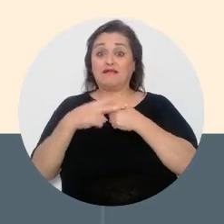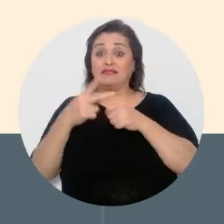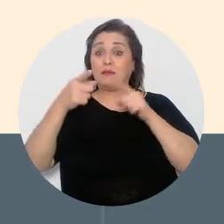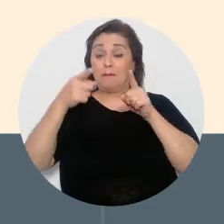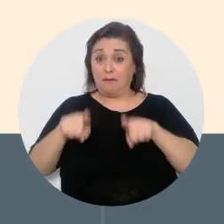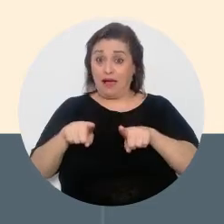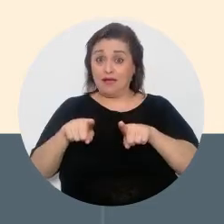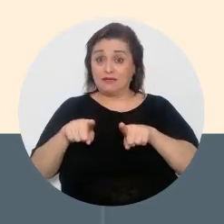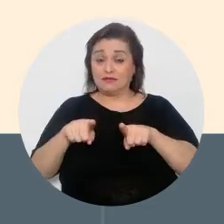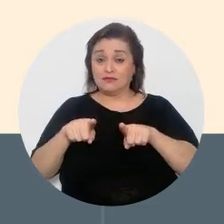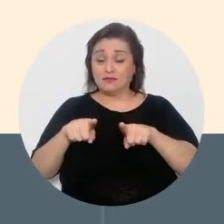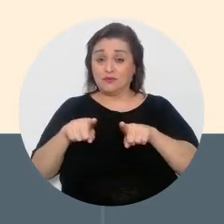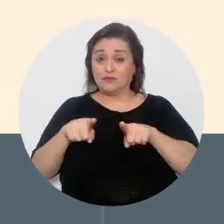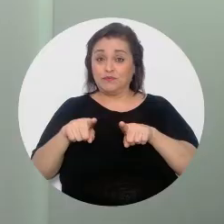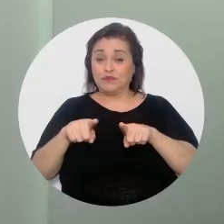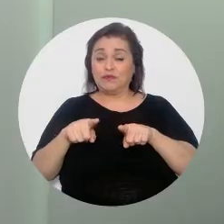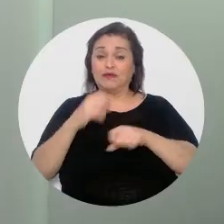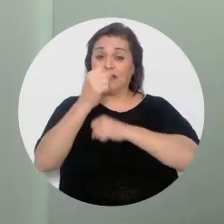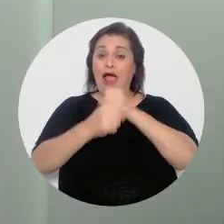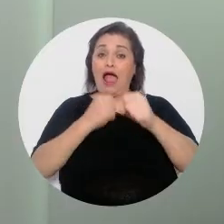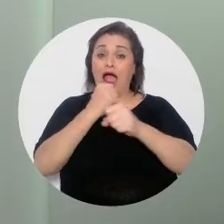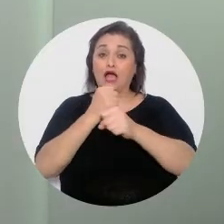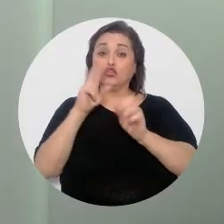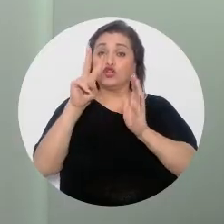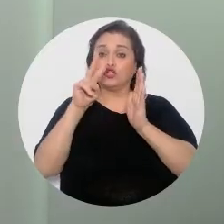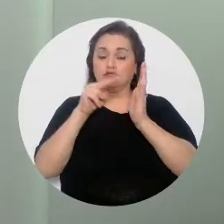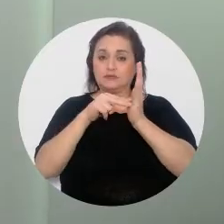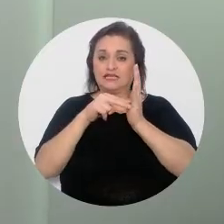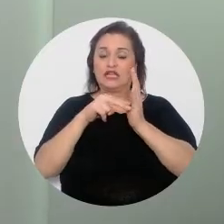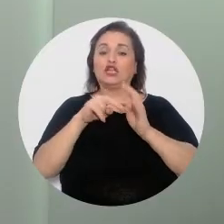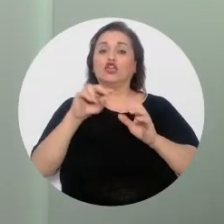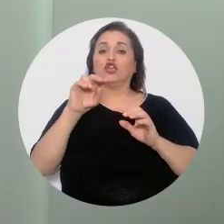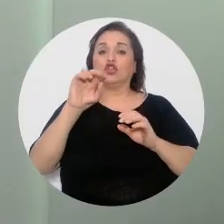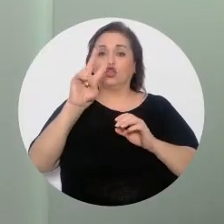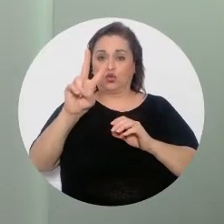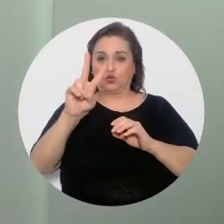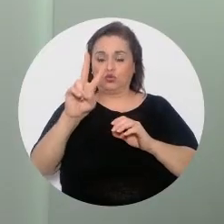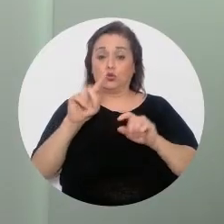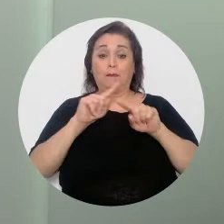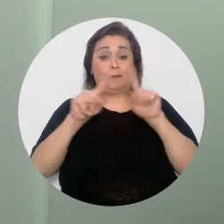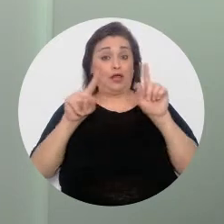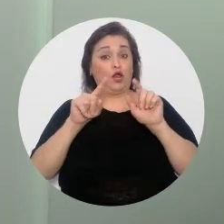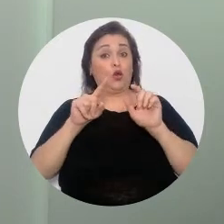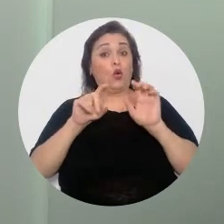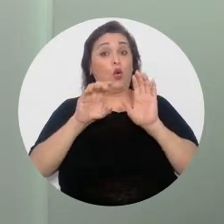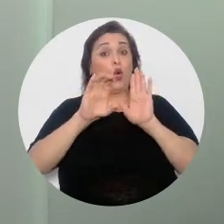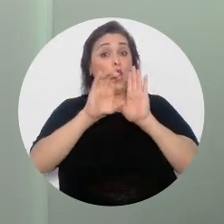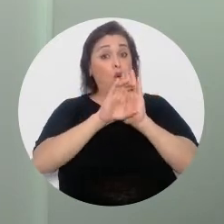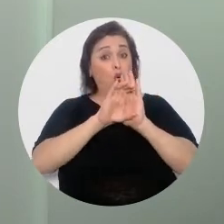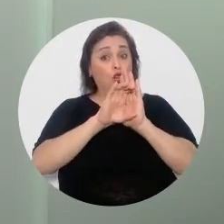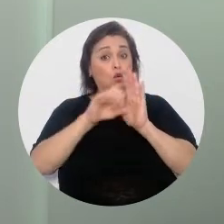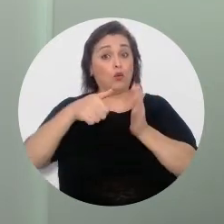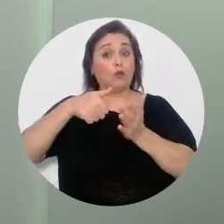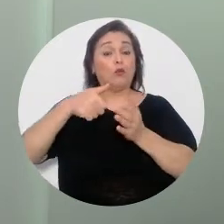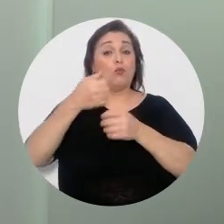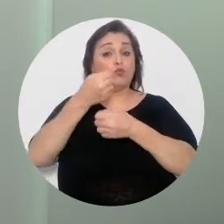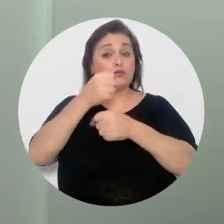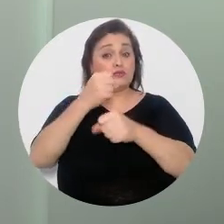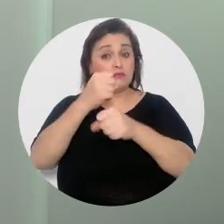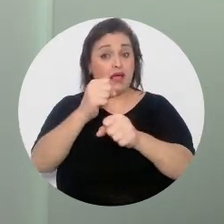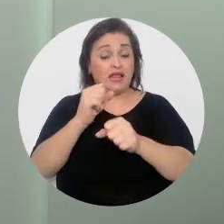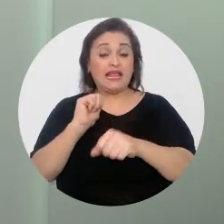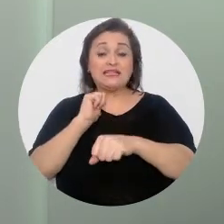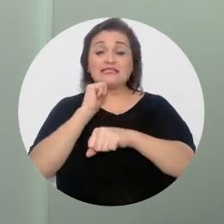que sucede eso, que iba a suceder, fue para el año 2002. Pero en este Código Municipal, lo único que